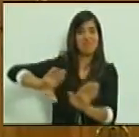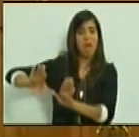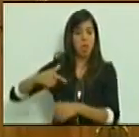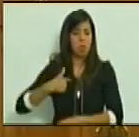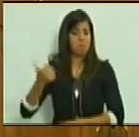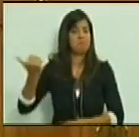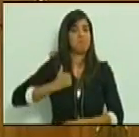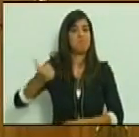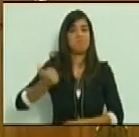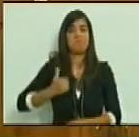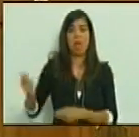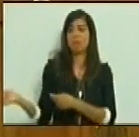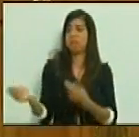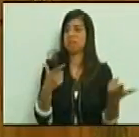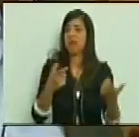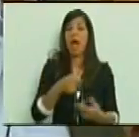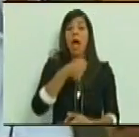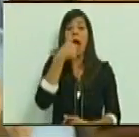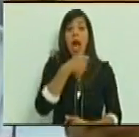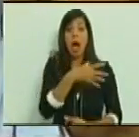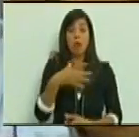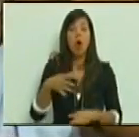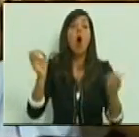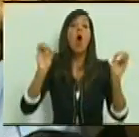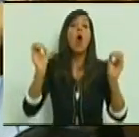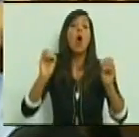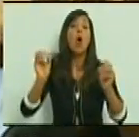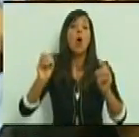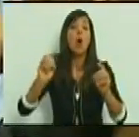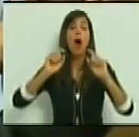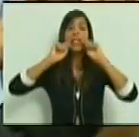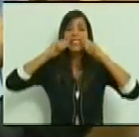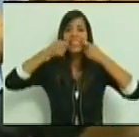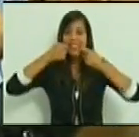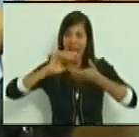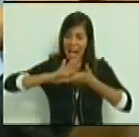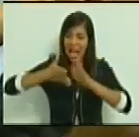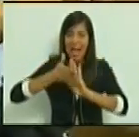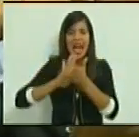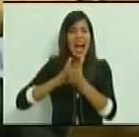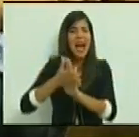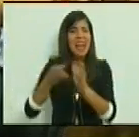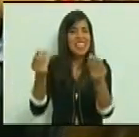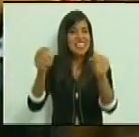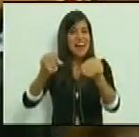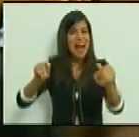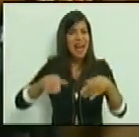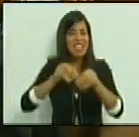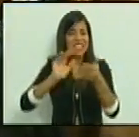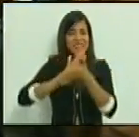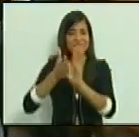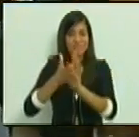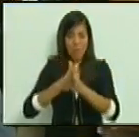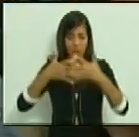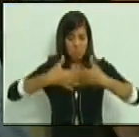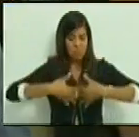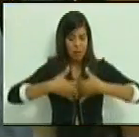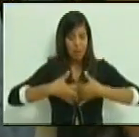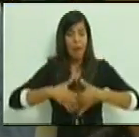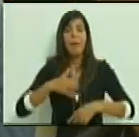gana. O yo transformo la harina precocida, como pasaba allá en Portuguesa, que vi por allá a Rafael Torrealba, y debe conocer ese